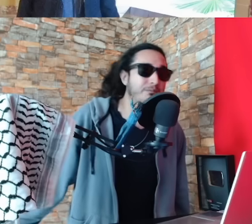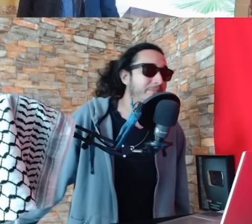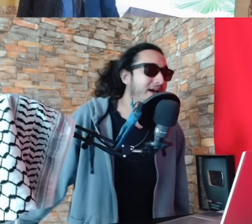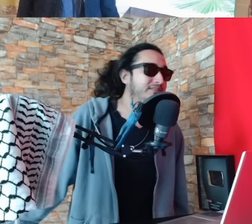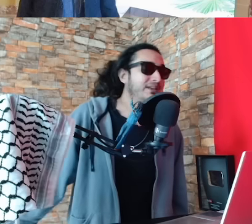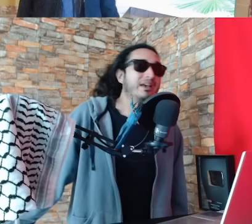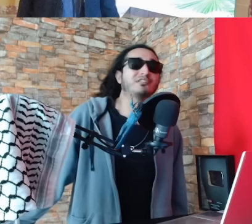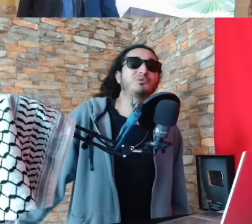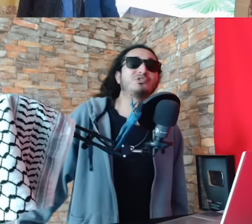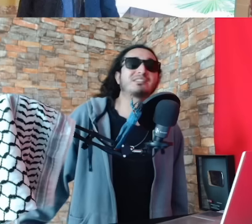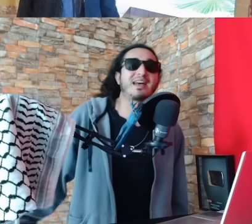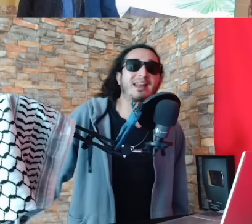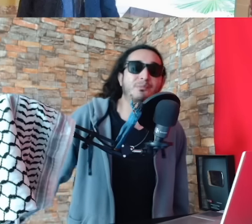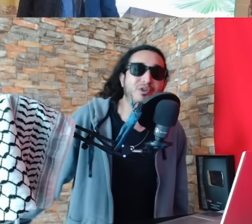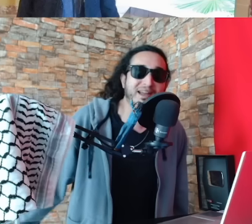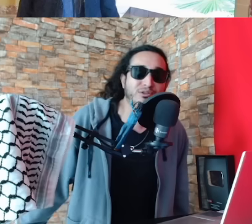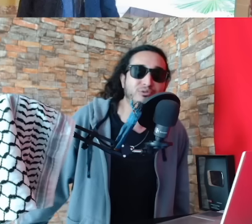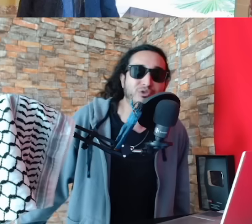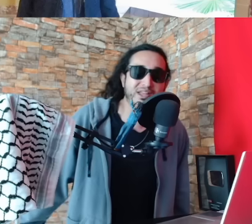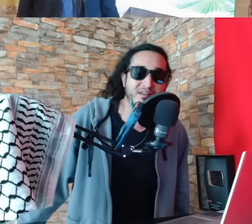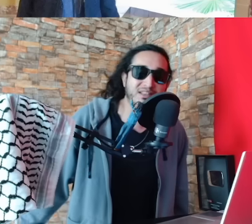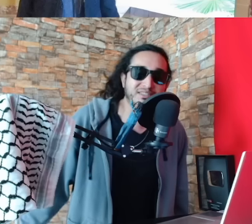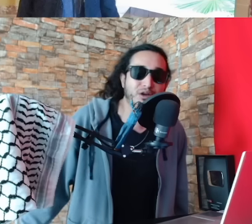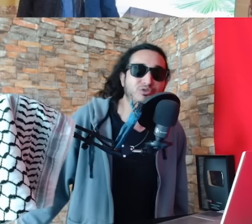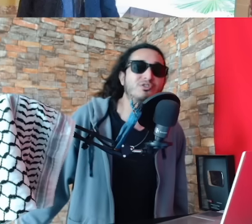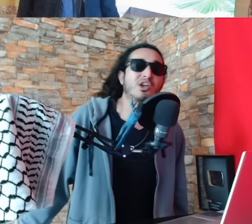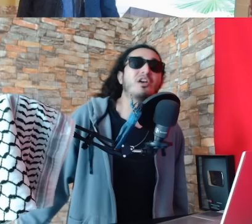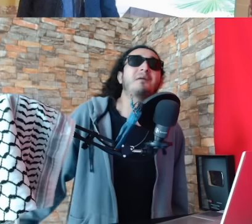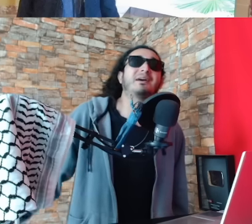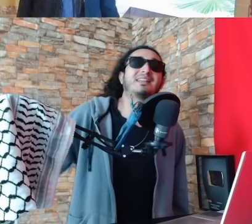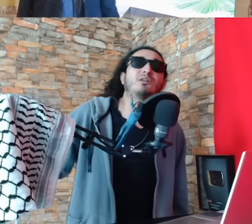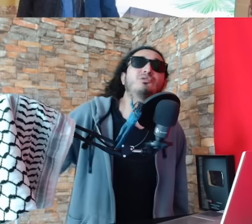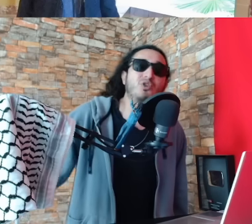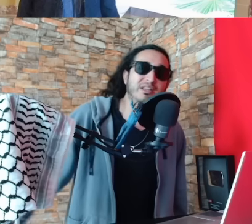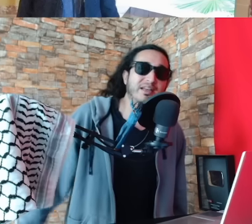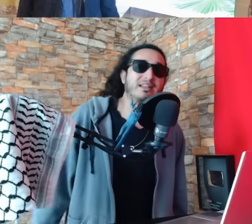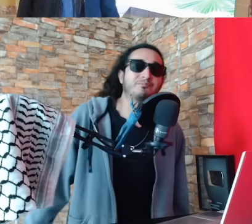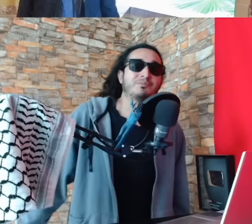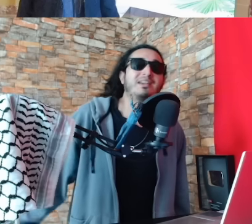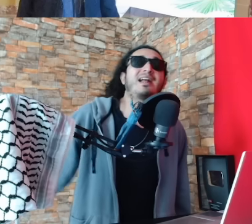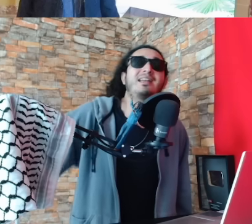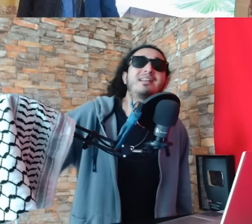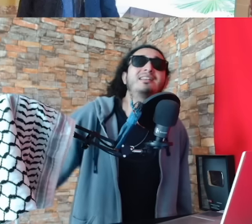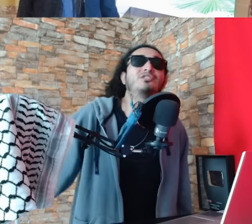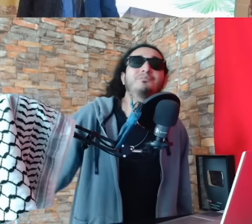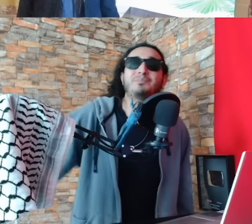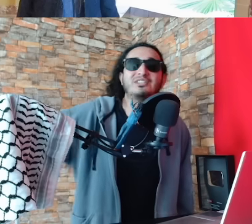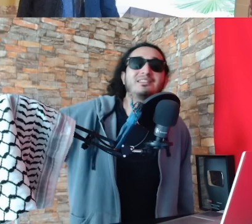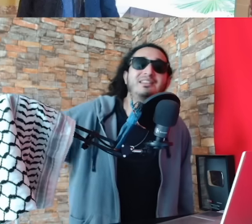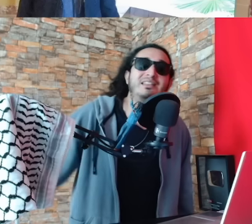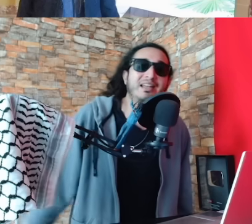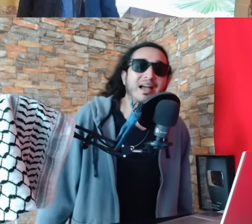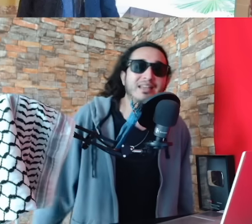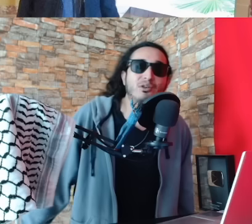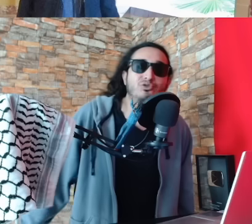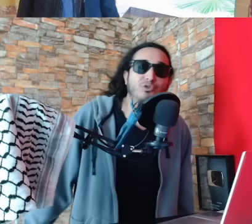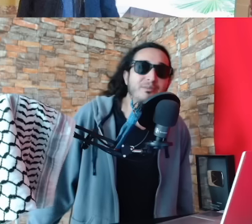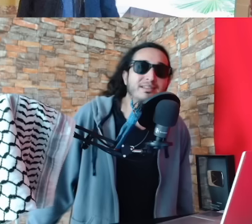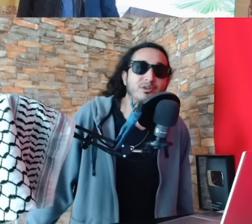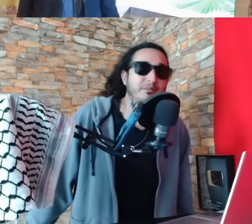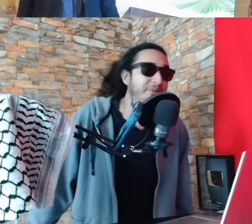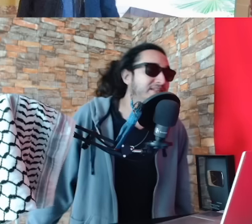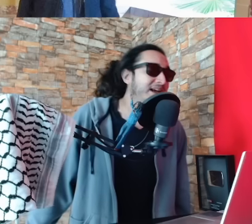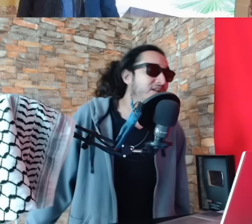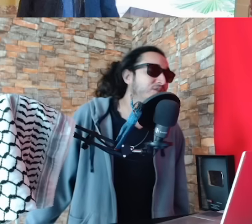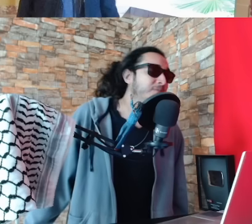manda compas es muy rara la mujer con autoridad en Estados Unidos verdadera autoridad hillary Clinton tter ahí de los